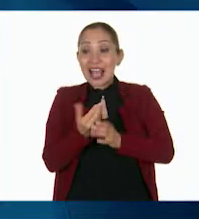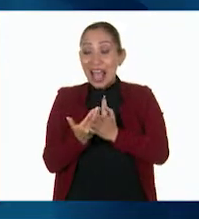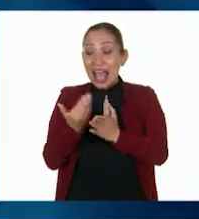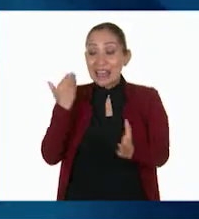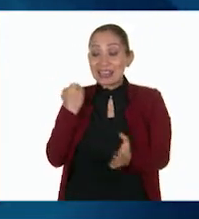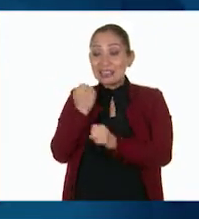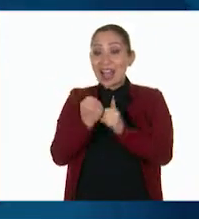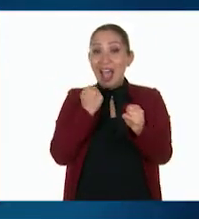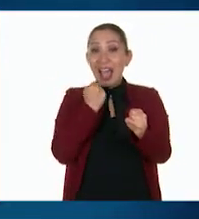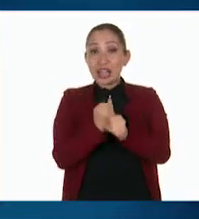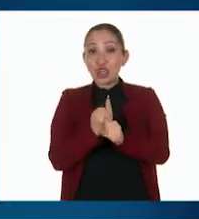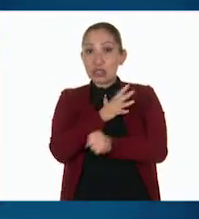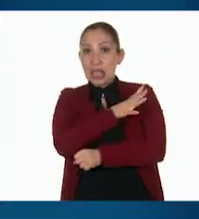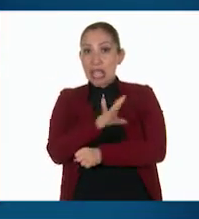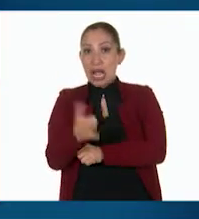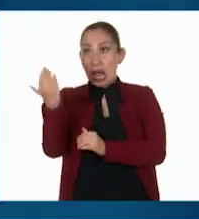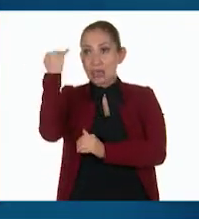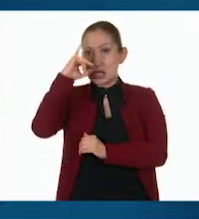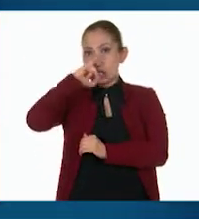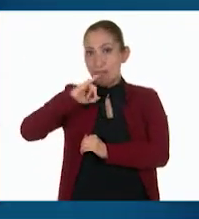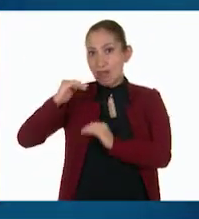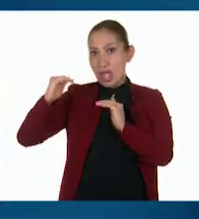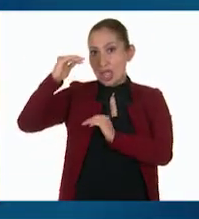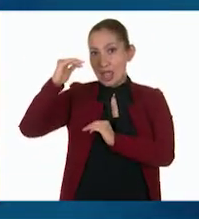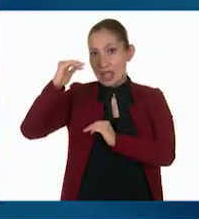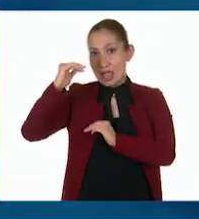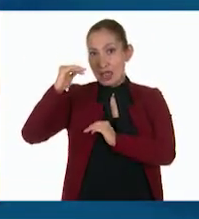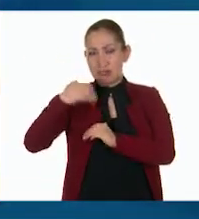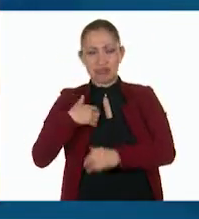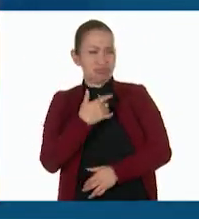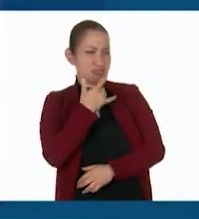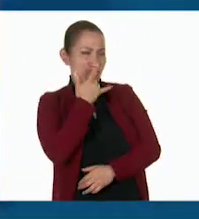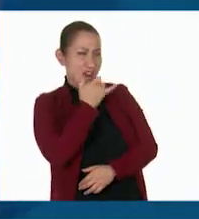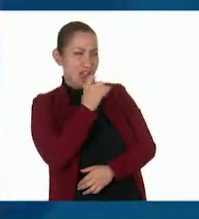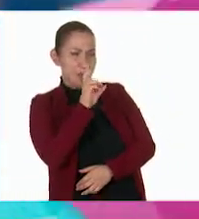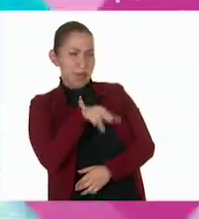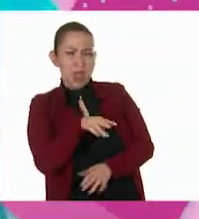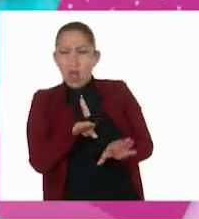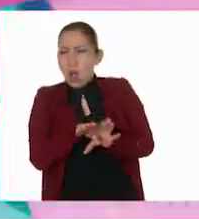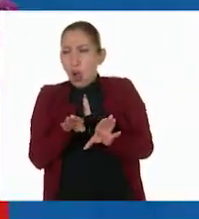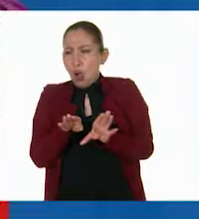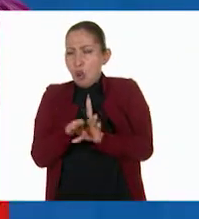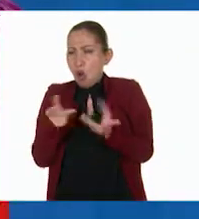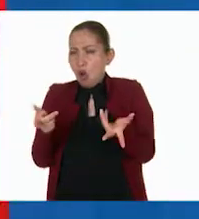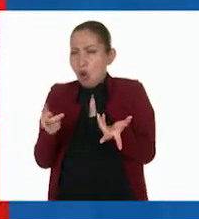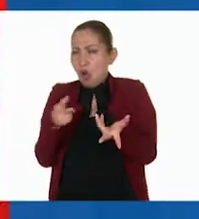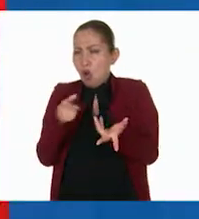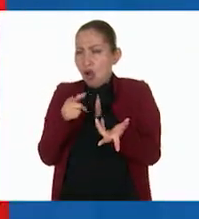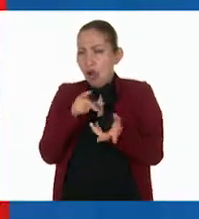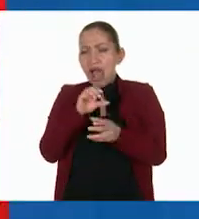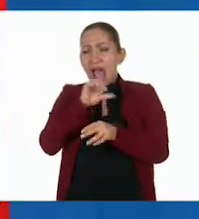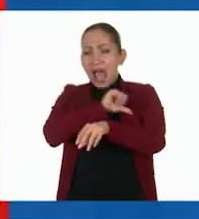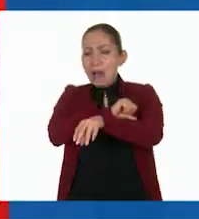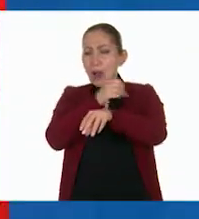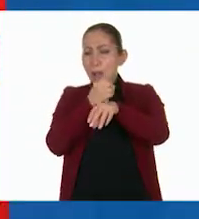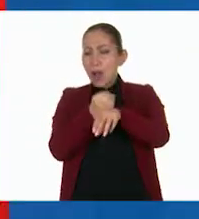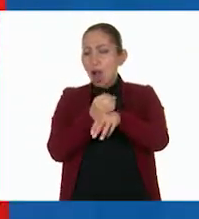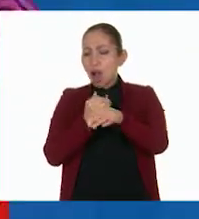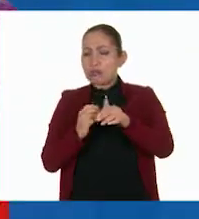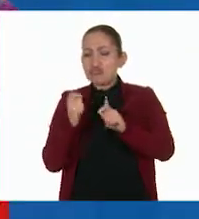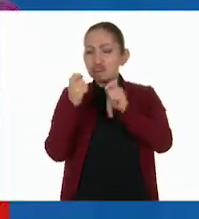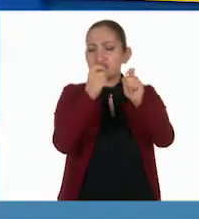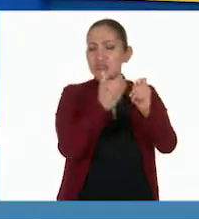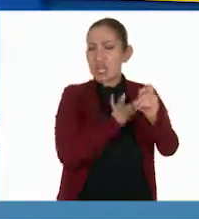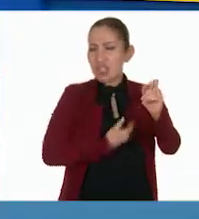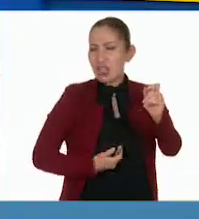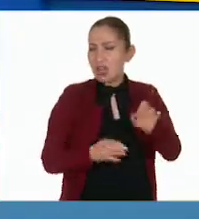antes había sido su general en jefe. Muy sospechoso, ¿no? ¿Cómo es que nadie denunció que Obregón hubiera llegado al poder de esa